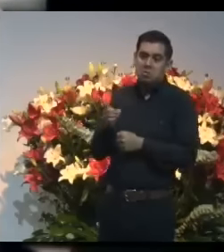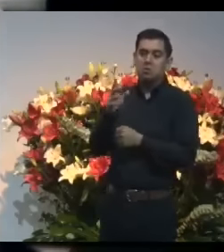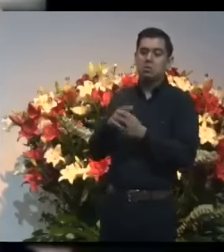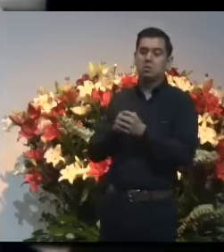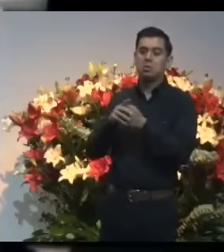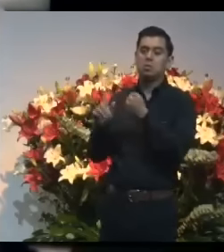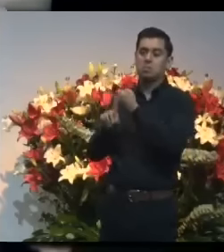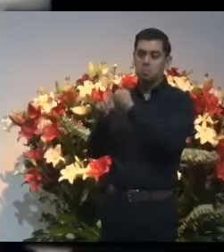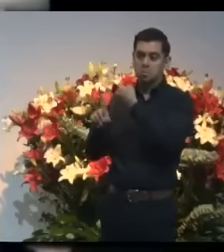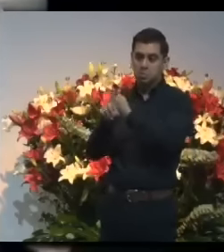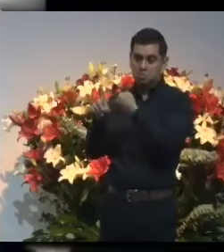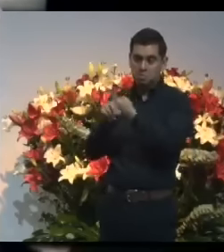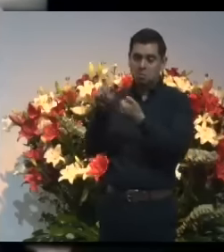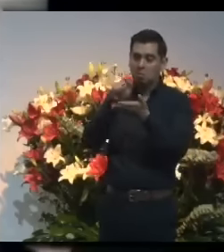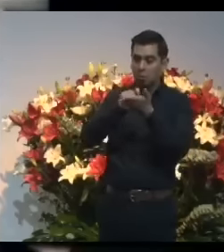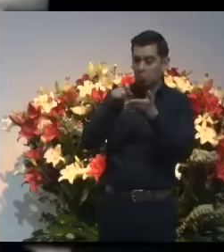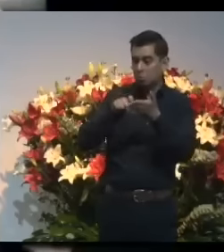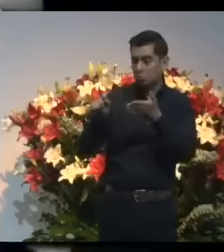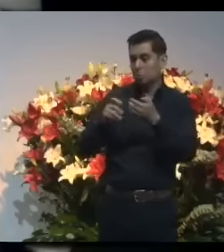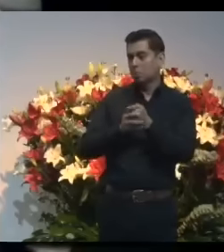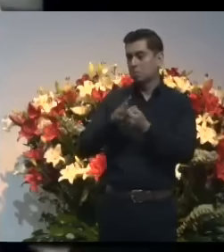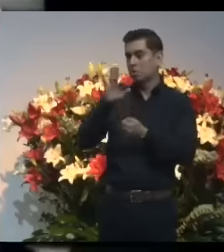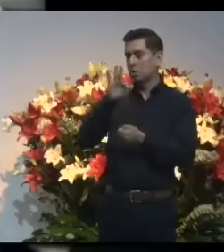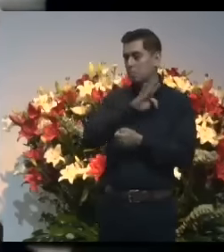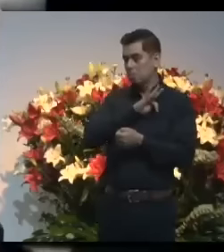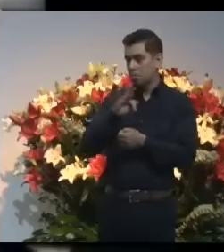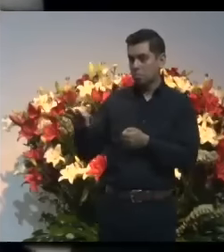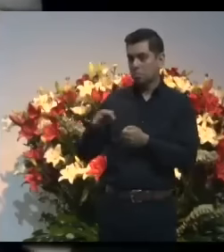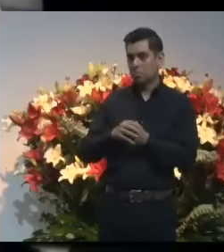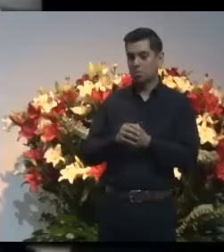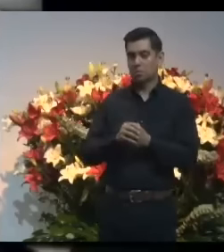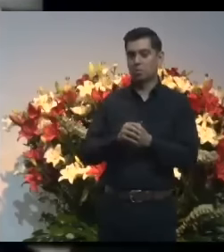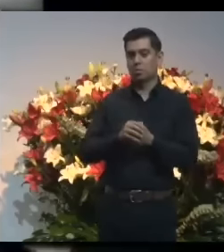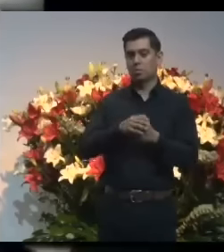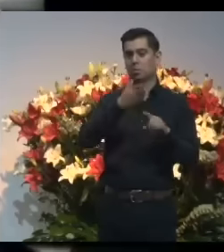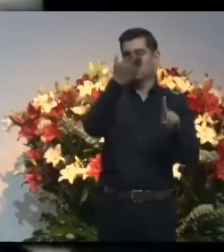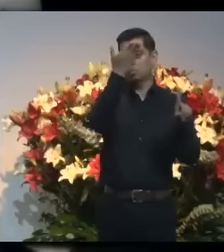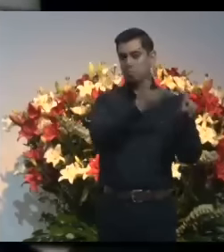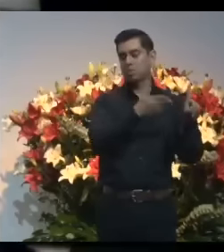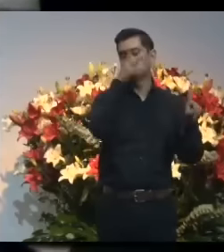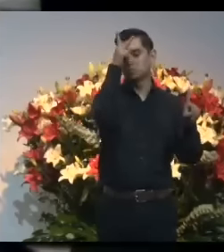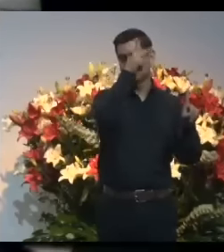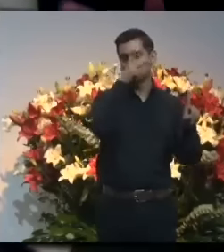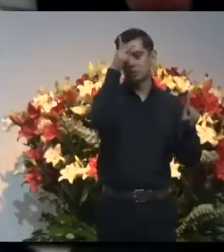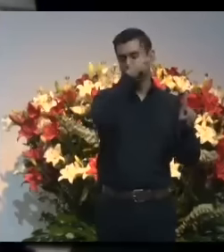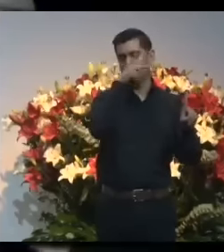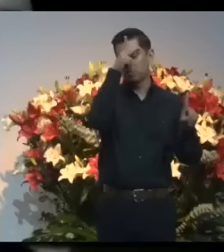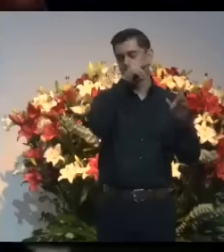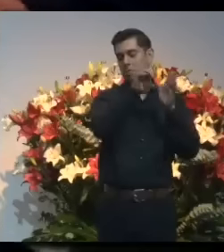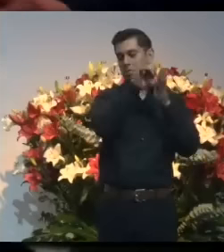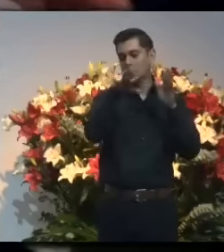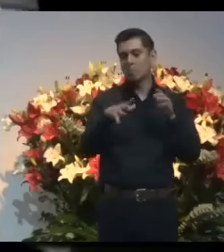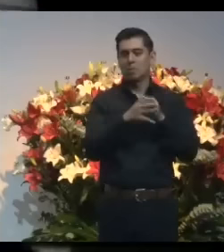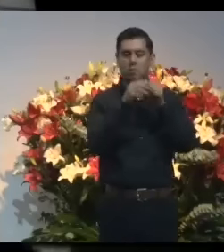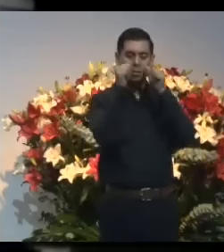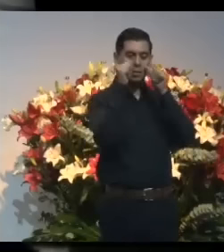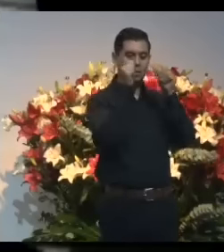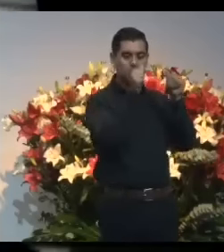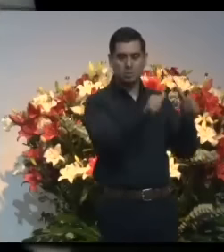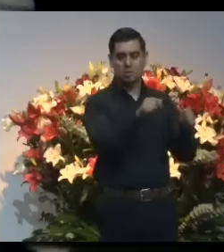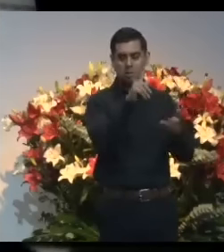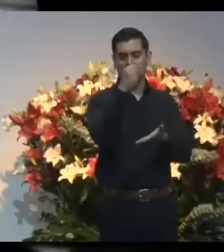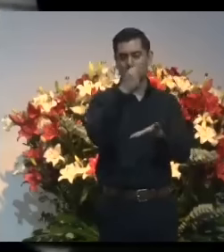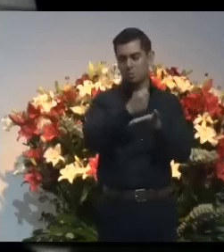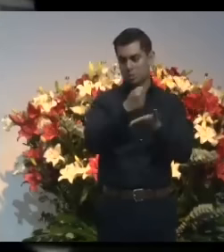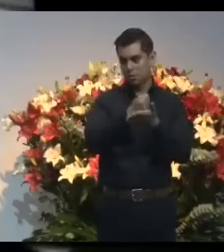para decir es que pueden llevar a la justicia a un psicólogo que por alguna razón atiende una terapia. Efectivamente